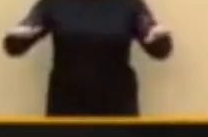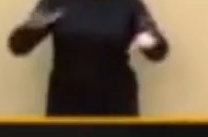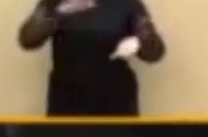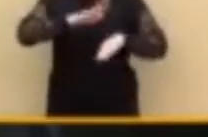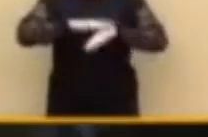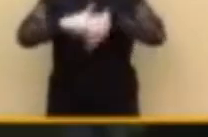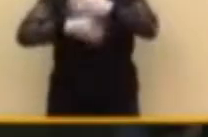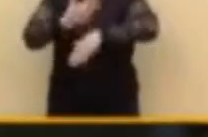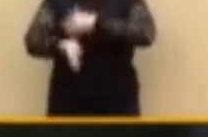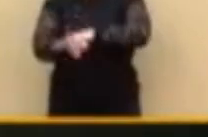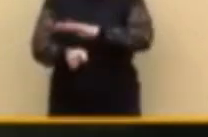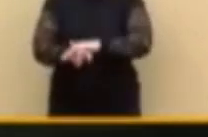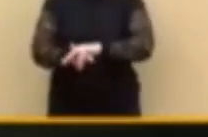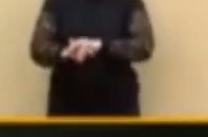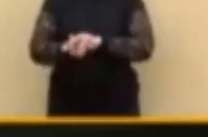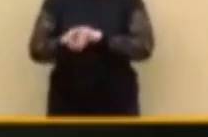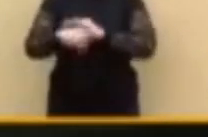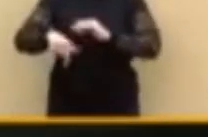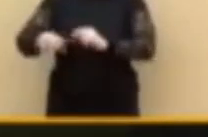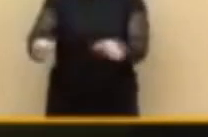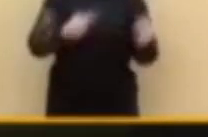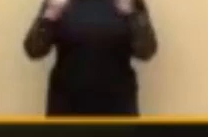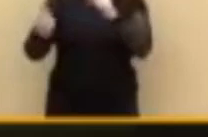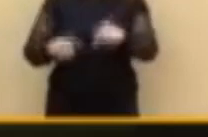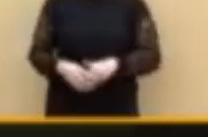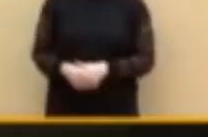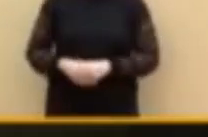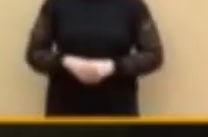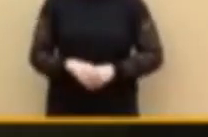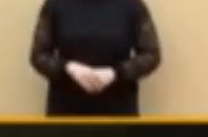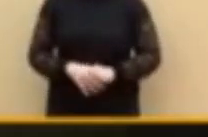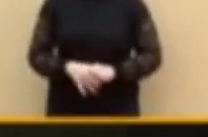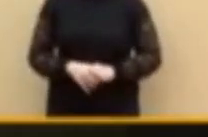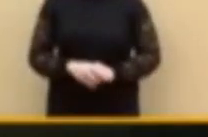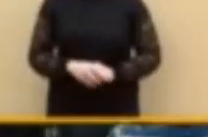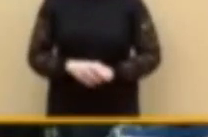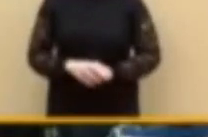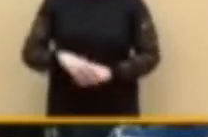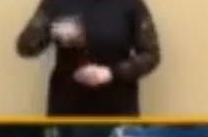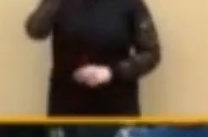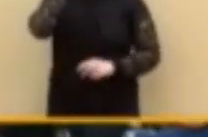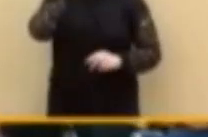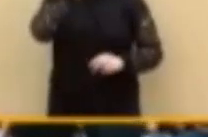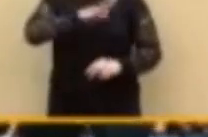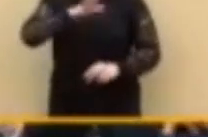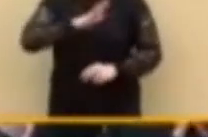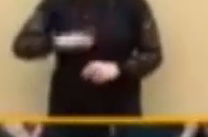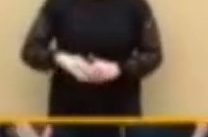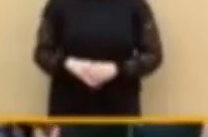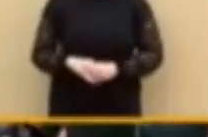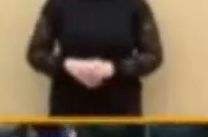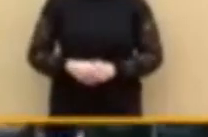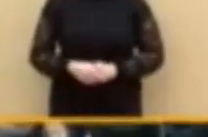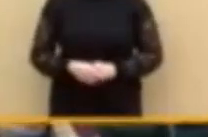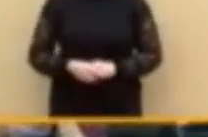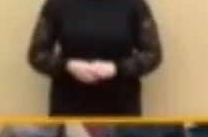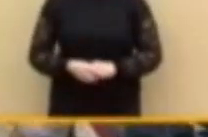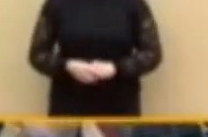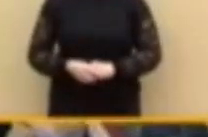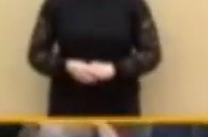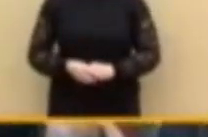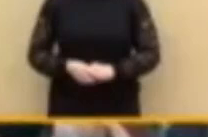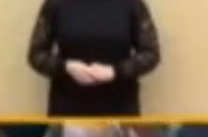con la complicidad de a veces incluso de instituciones españolas de homenajear a quienes han matado